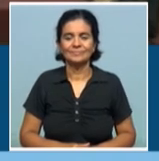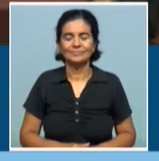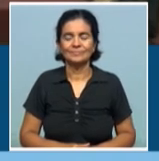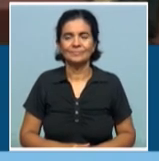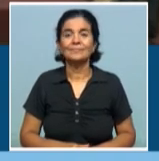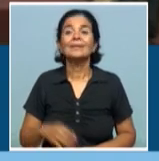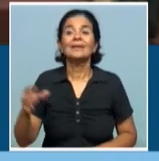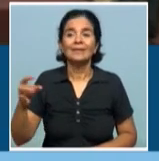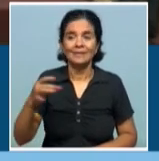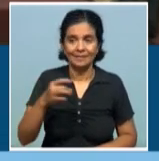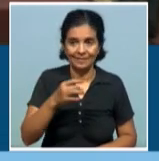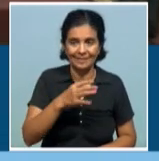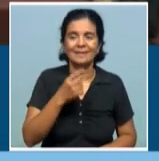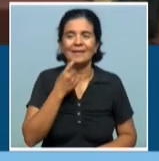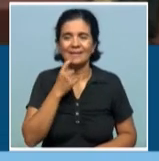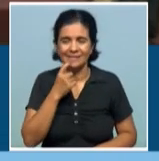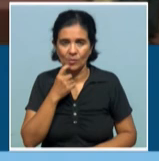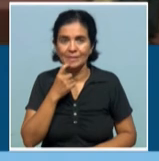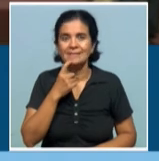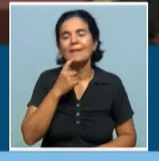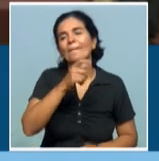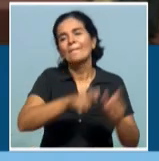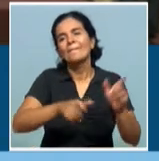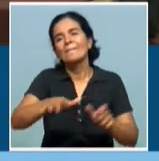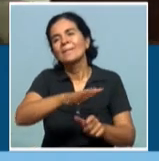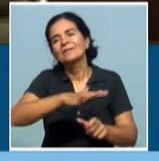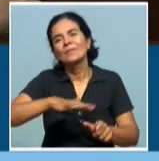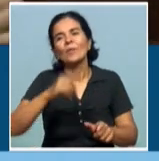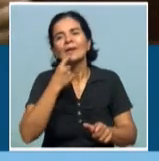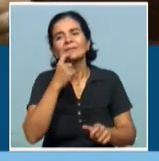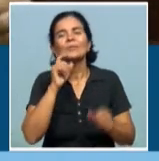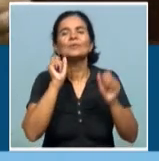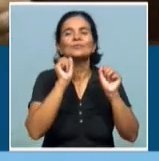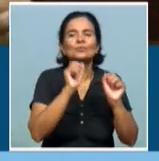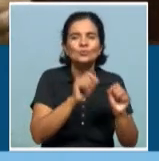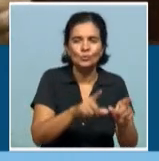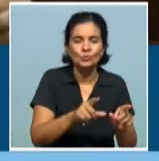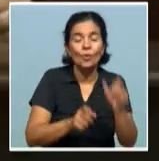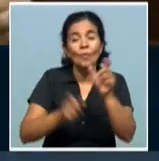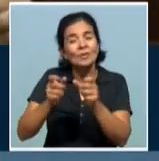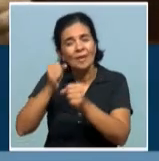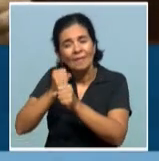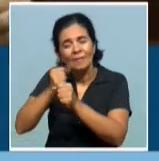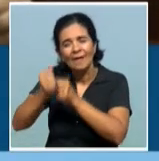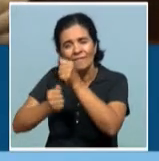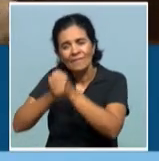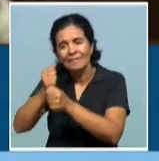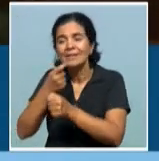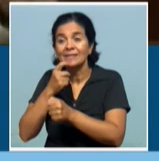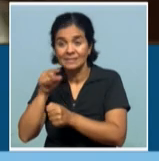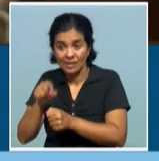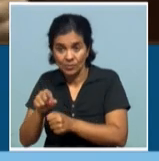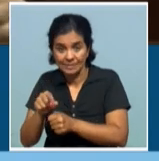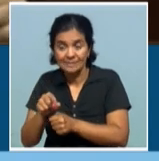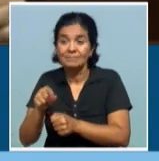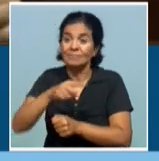será para el pueblo y para los productores de San Luis. O no